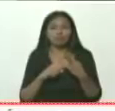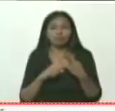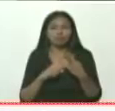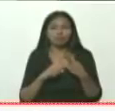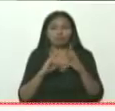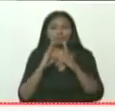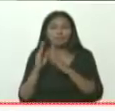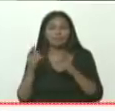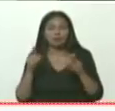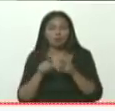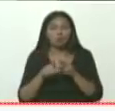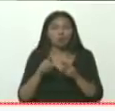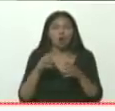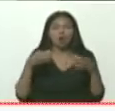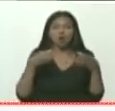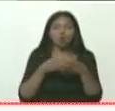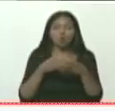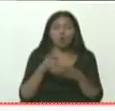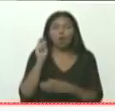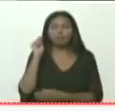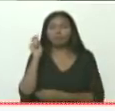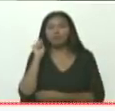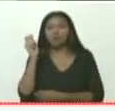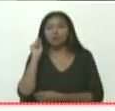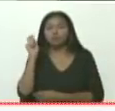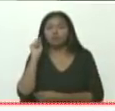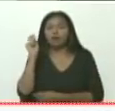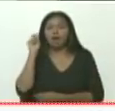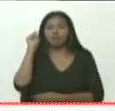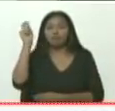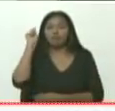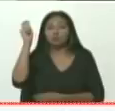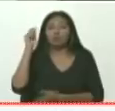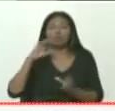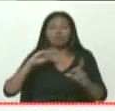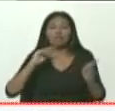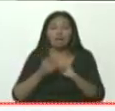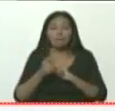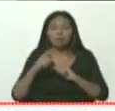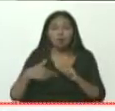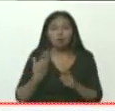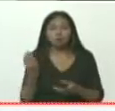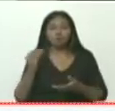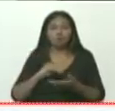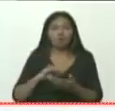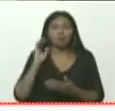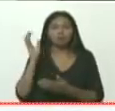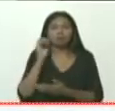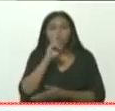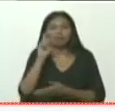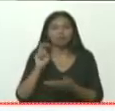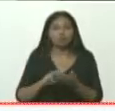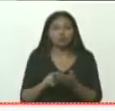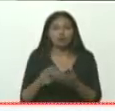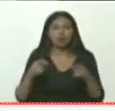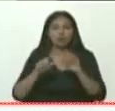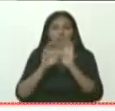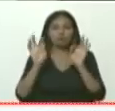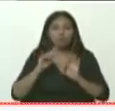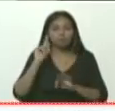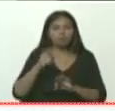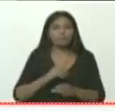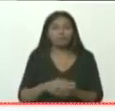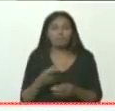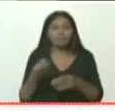fracción parlamentaria, el grupo de diputados y diputadas del Bloque del Cambio vuelve a la Asamblea Nacional en desacato